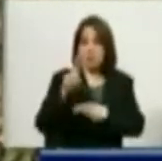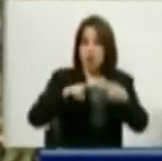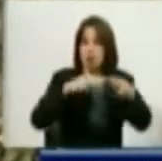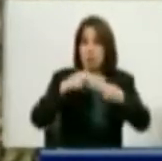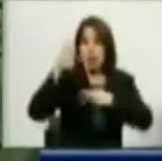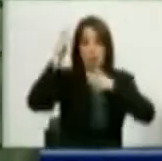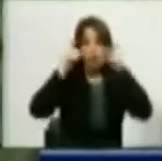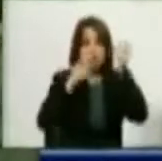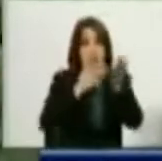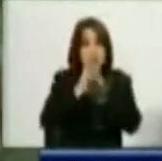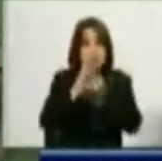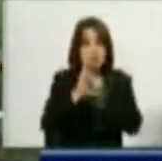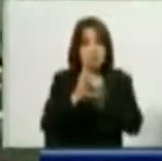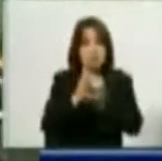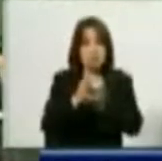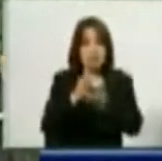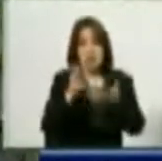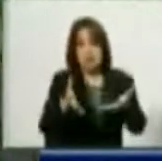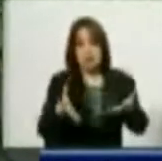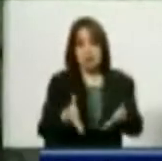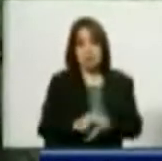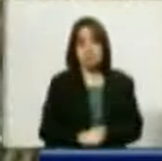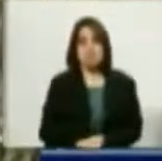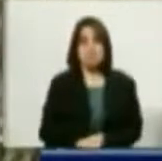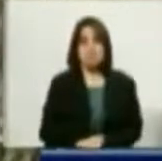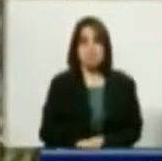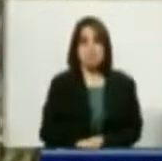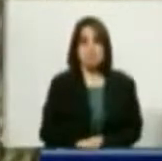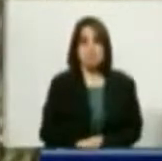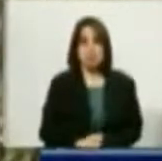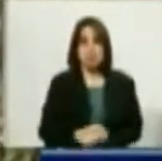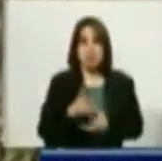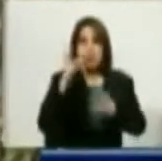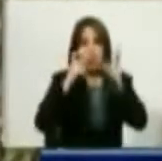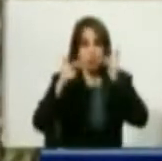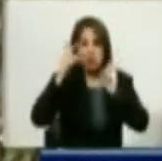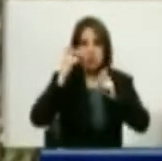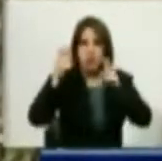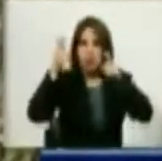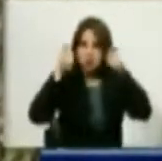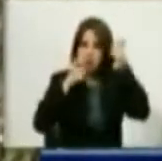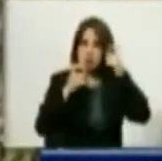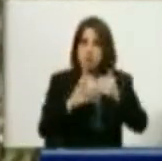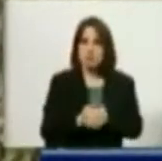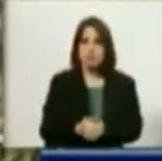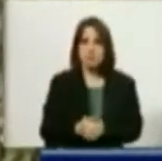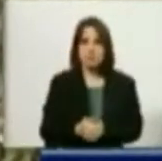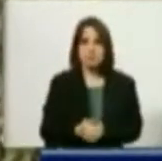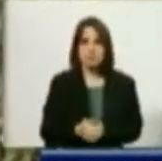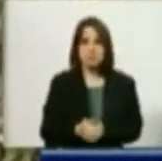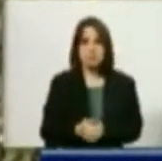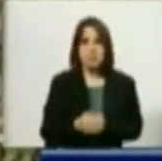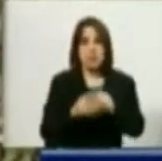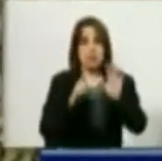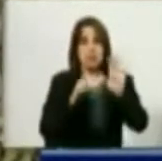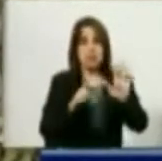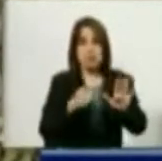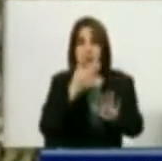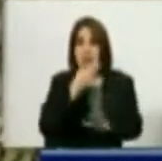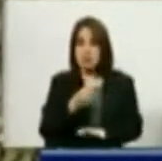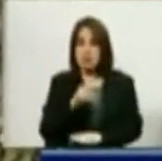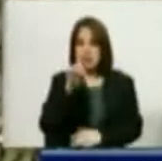chavismo es sigamos escuchando al comandante Hugo Chávez pero ahora seis de diciembre de